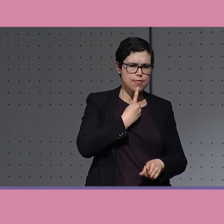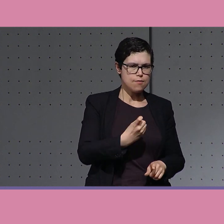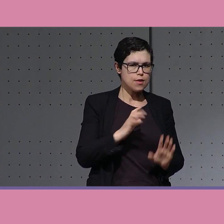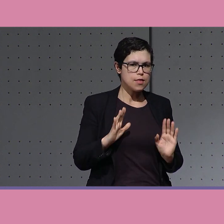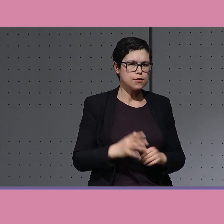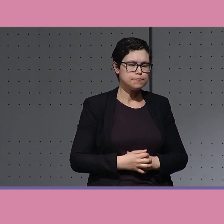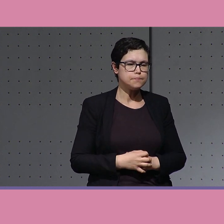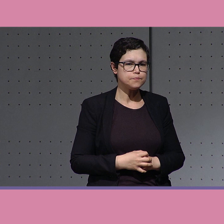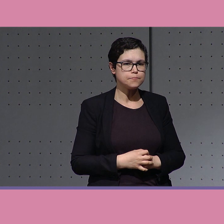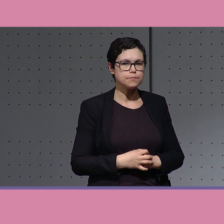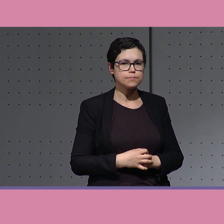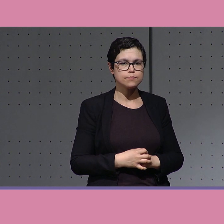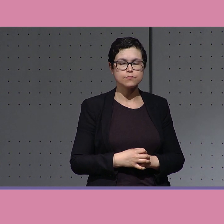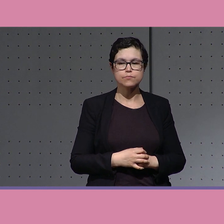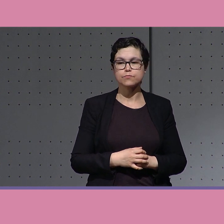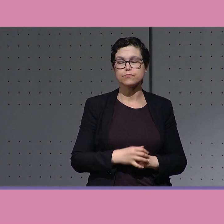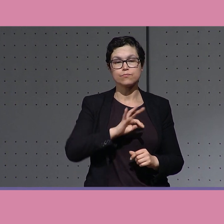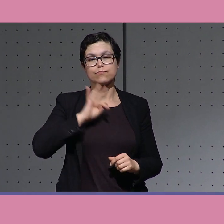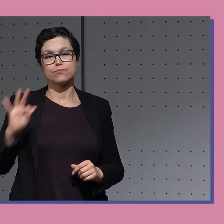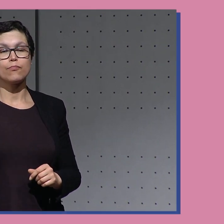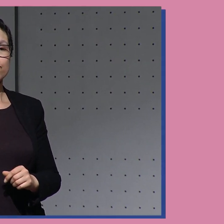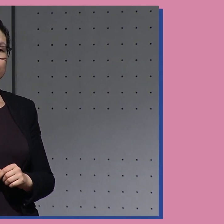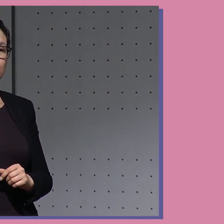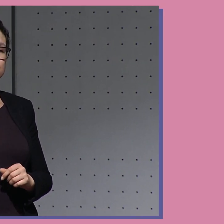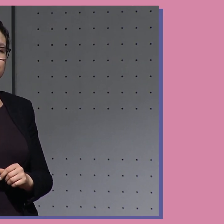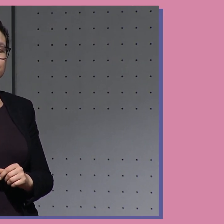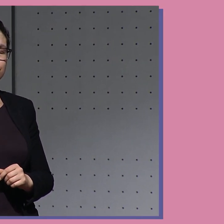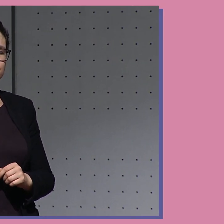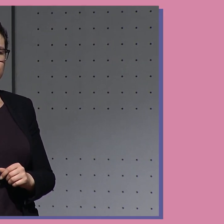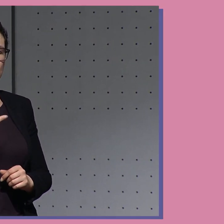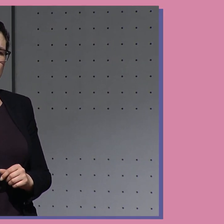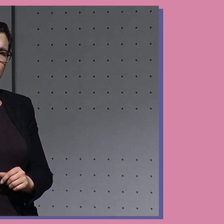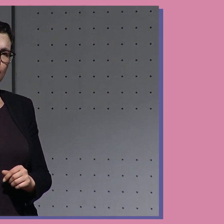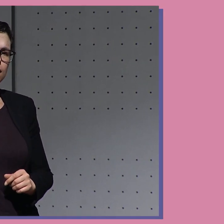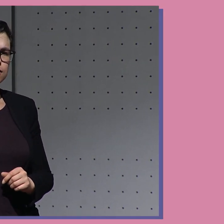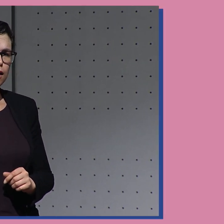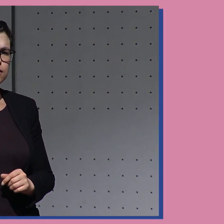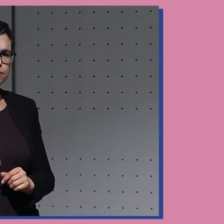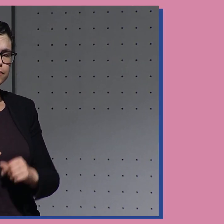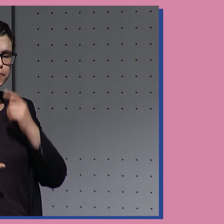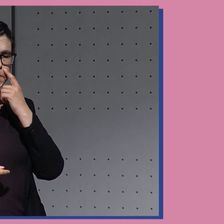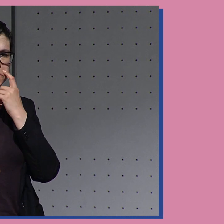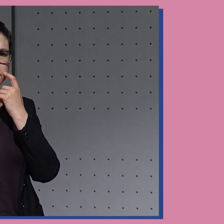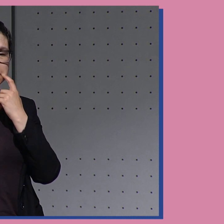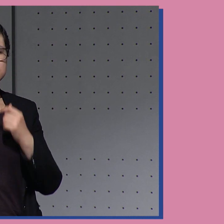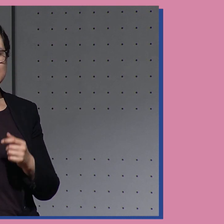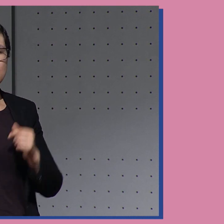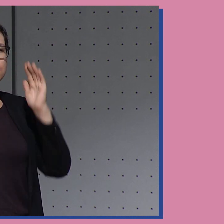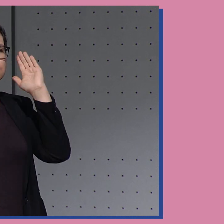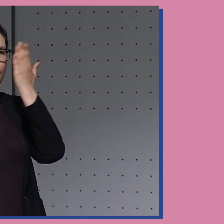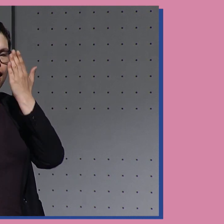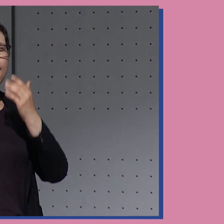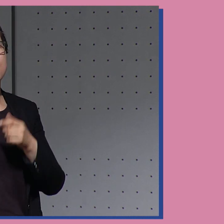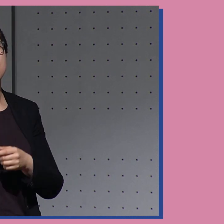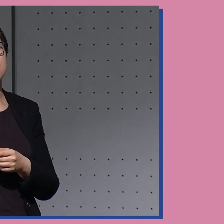frente a otros. Sí, nosotros lo vemos con relativa frecuencia, y ya no solo lo que es en TEA, ¿no? Que